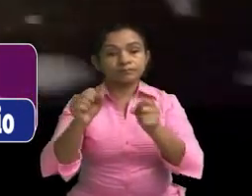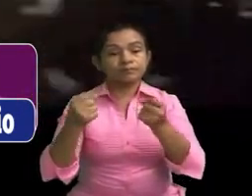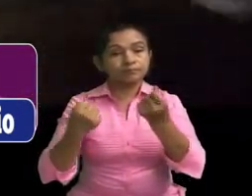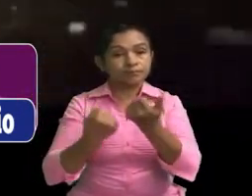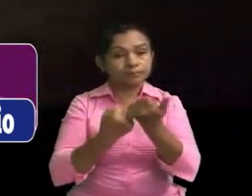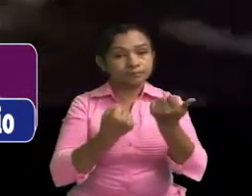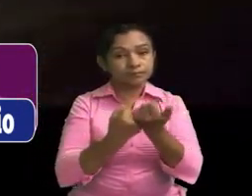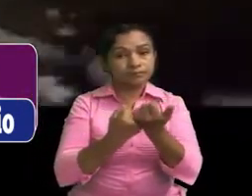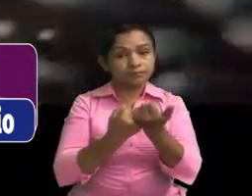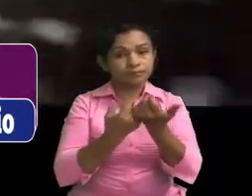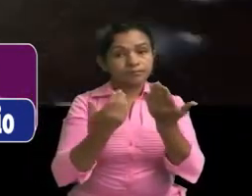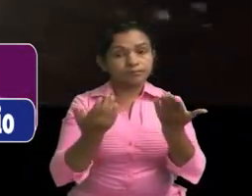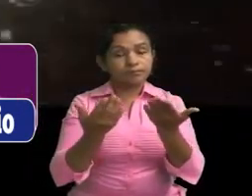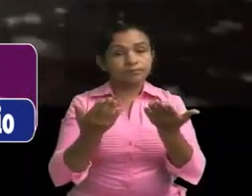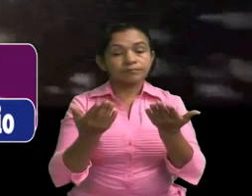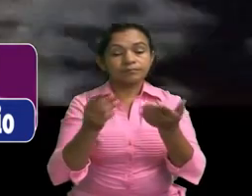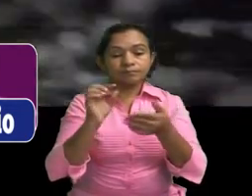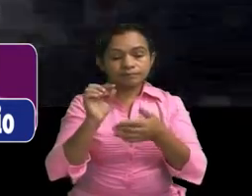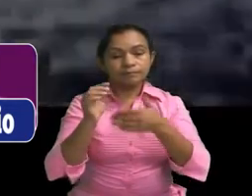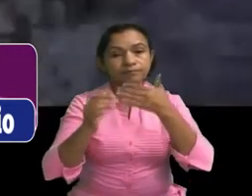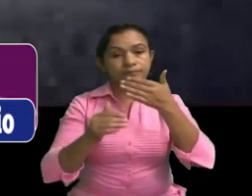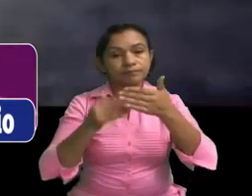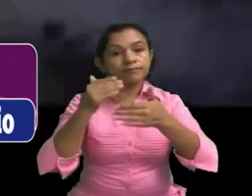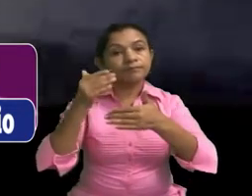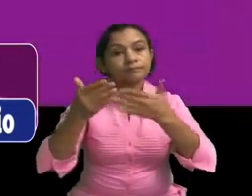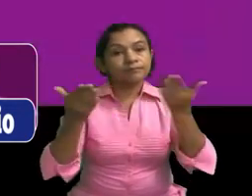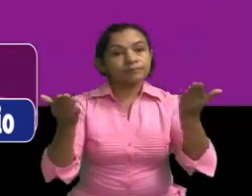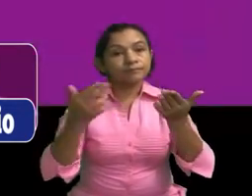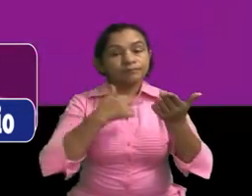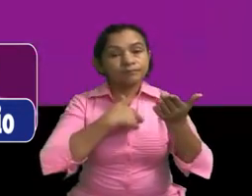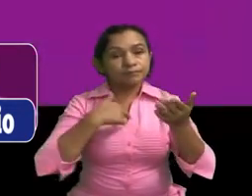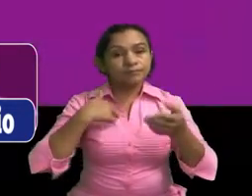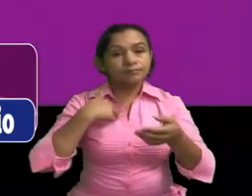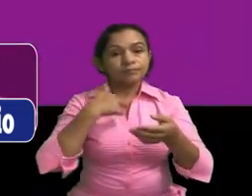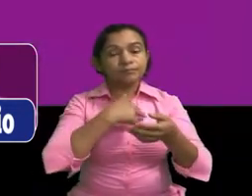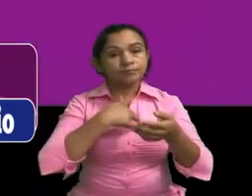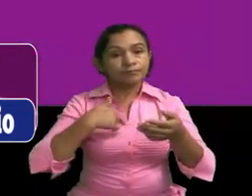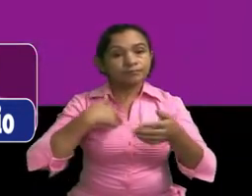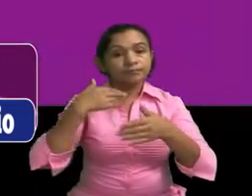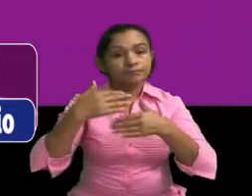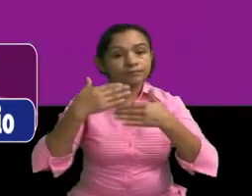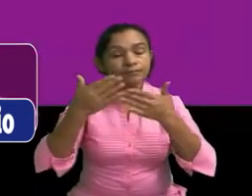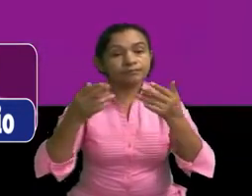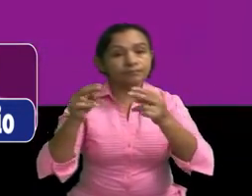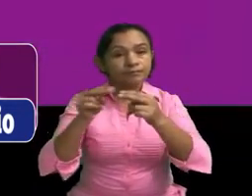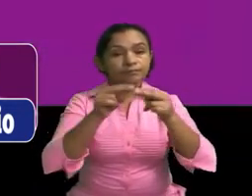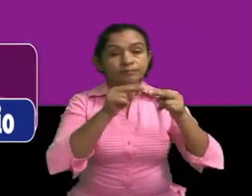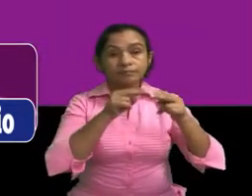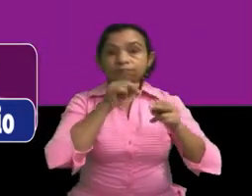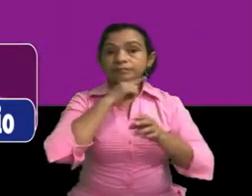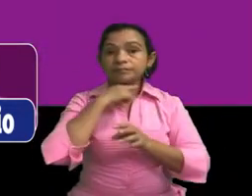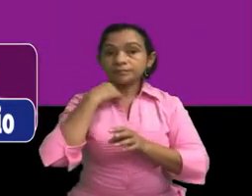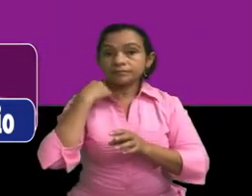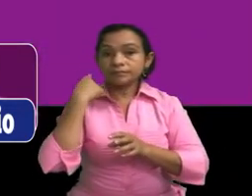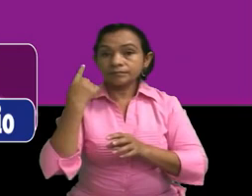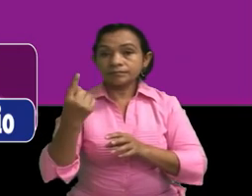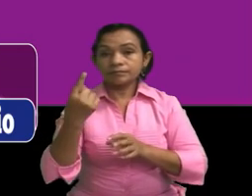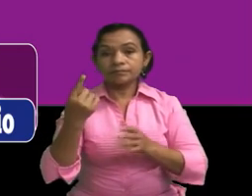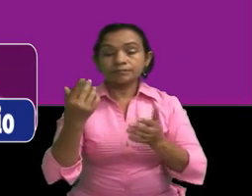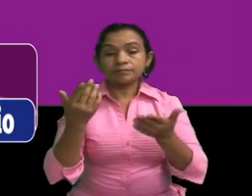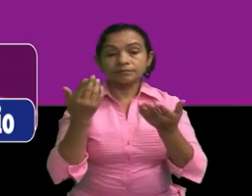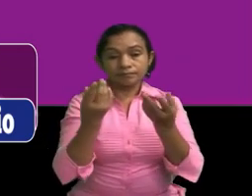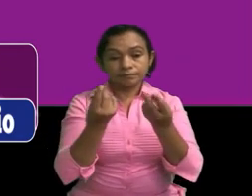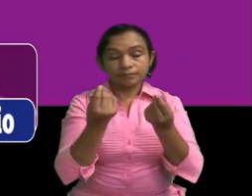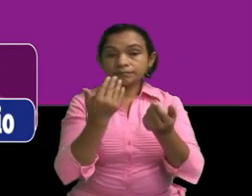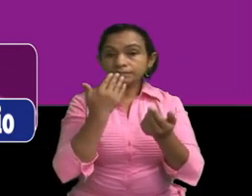complementen este tipo. Entonces, poco a poco nosotros vamos creando y alineando, ¿verdad?, el suficiente